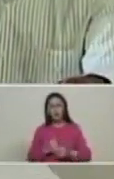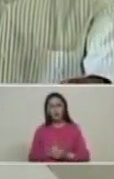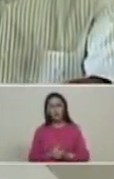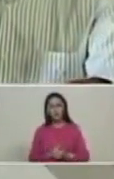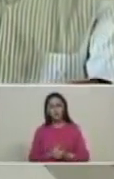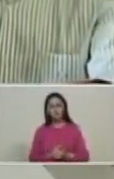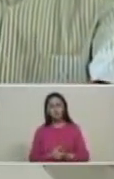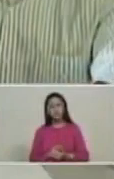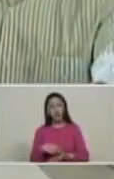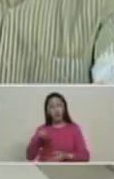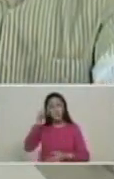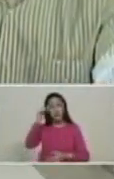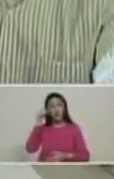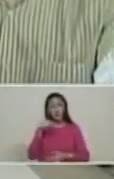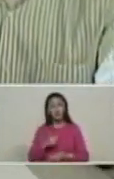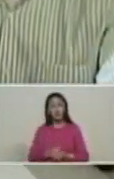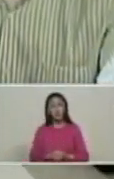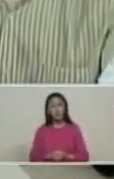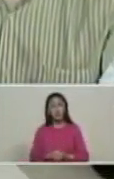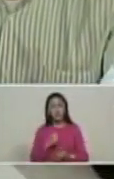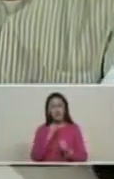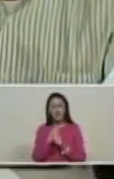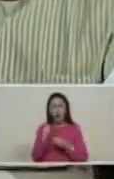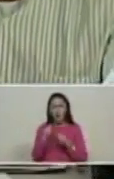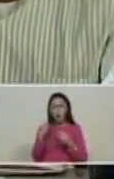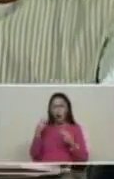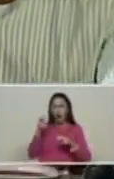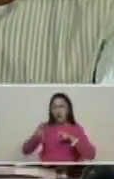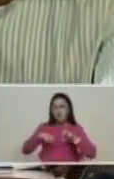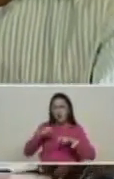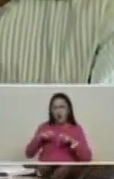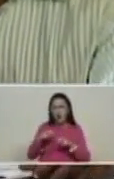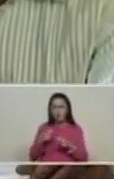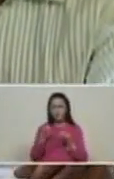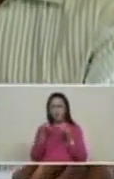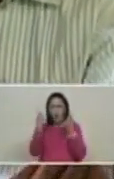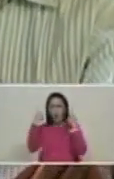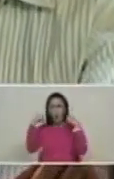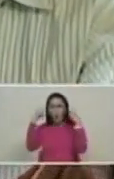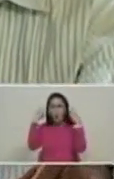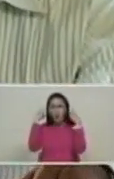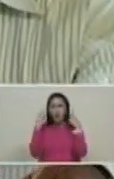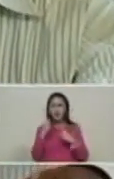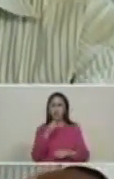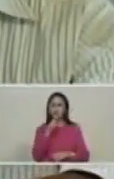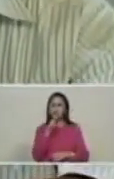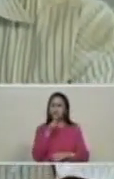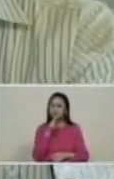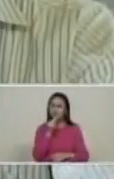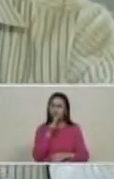aprenda a trabajar con animales, ovejos, caprinos,